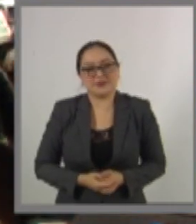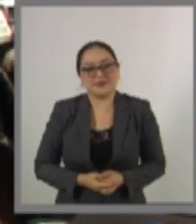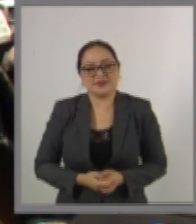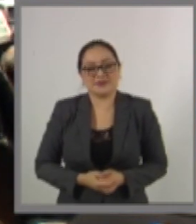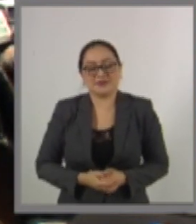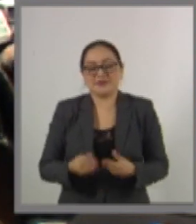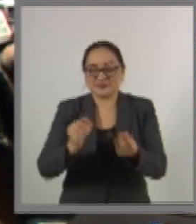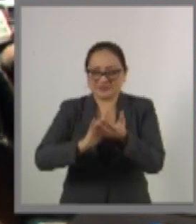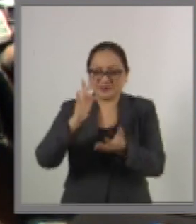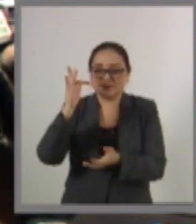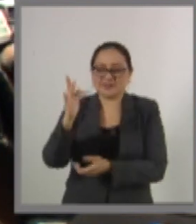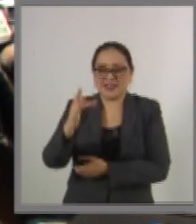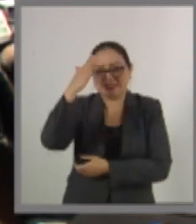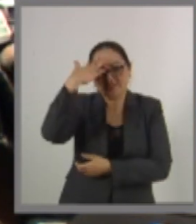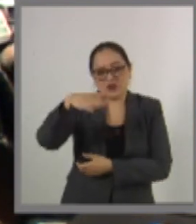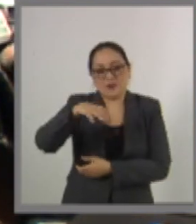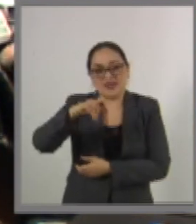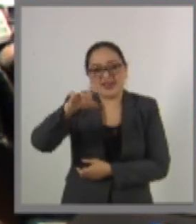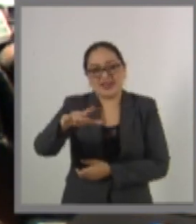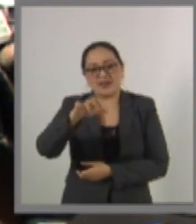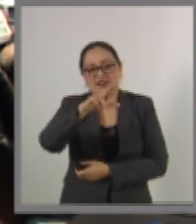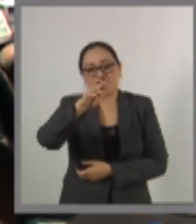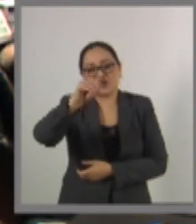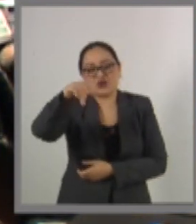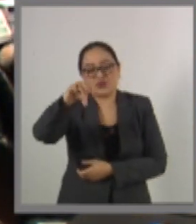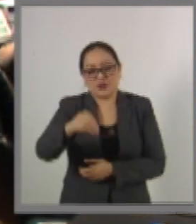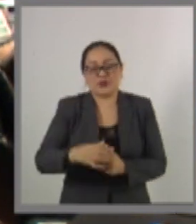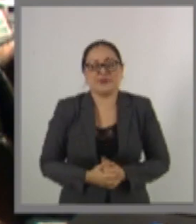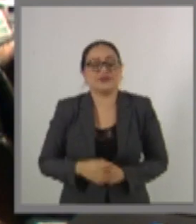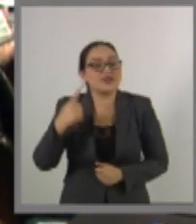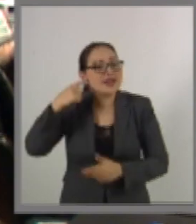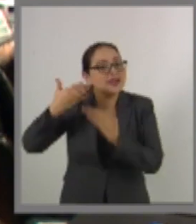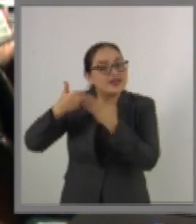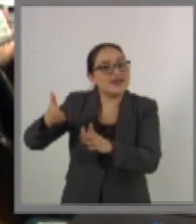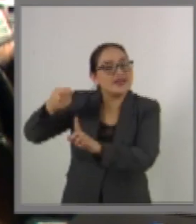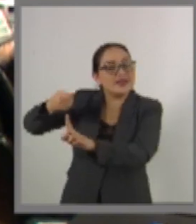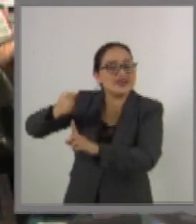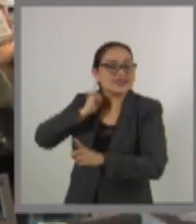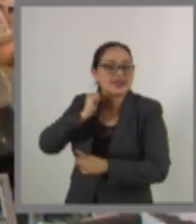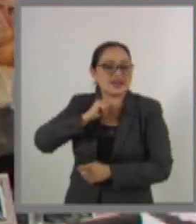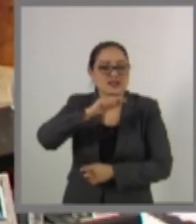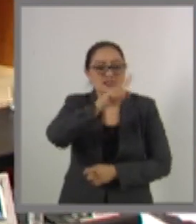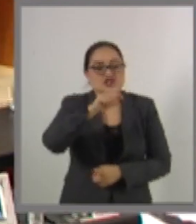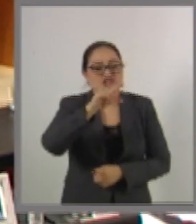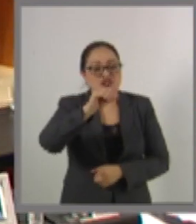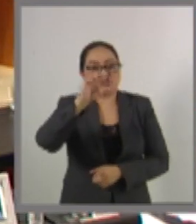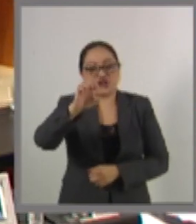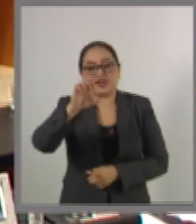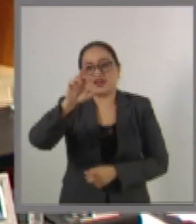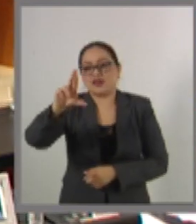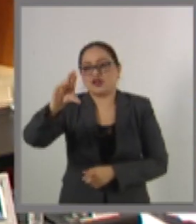Muchas gracias, senador don Miguel Romo. Sonido en el escaño del senador Zoé Robledo, por favor.